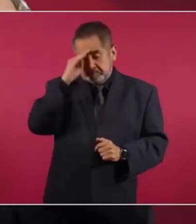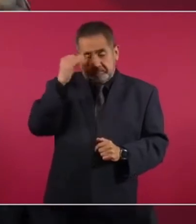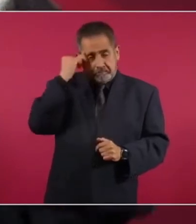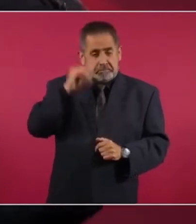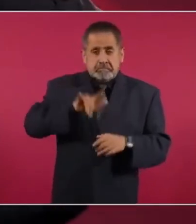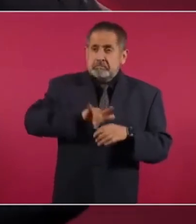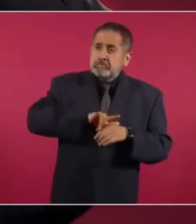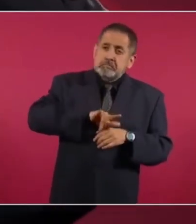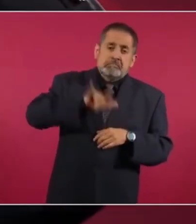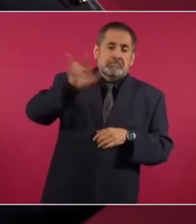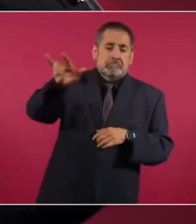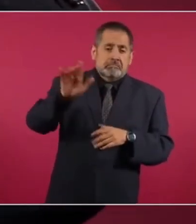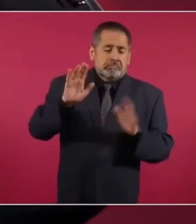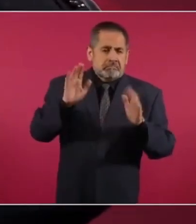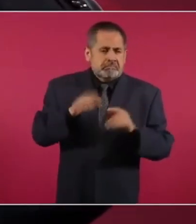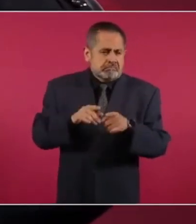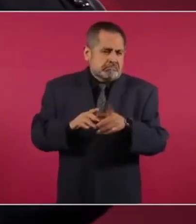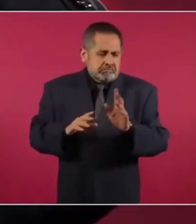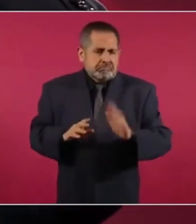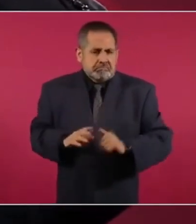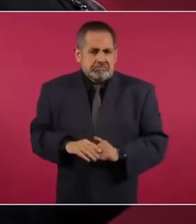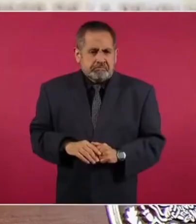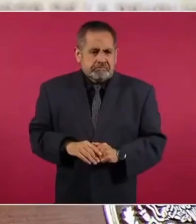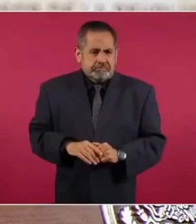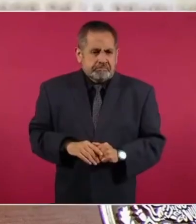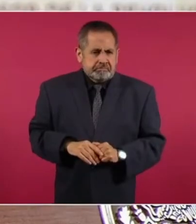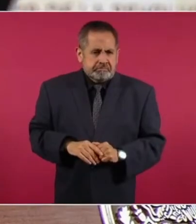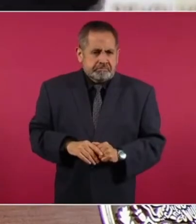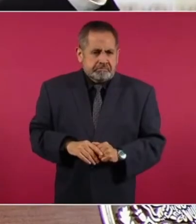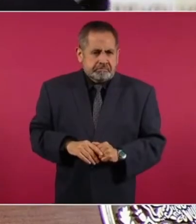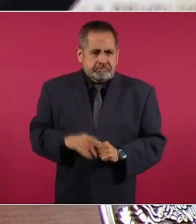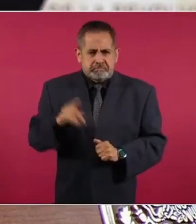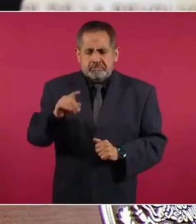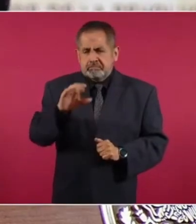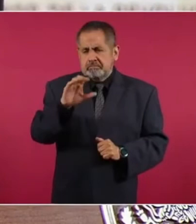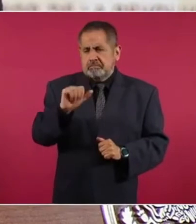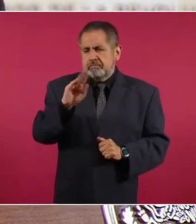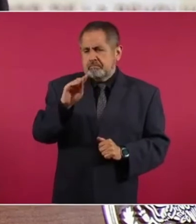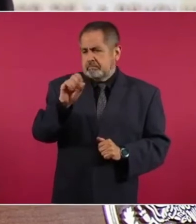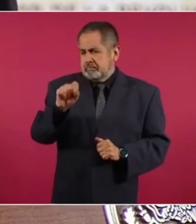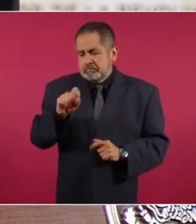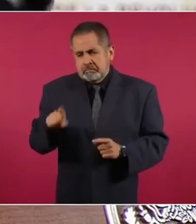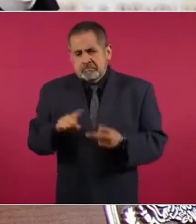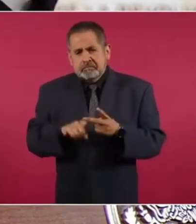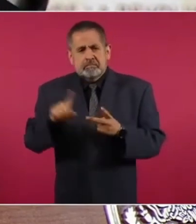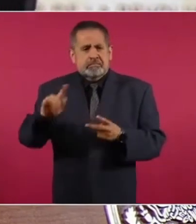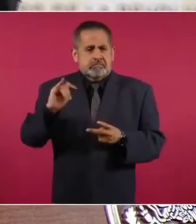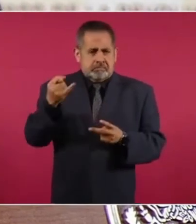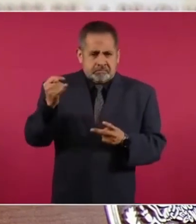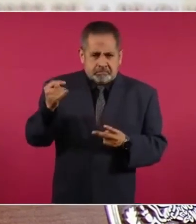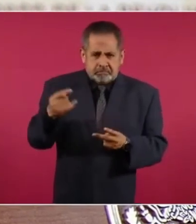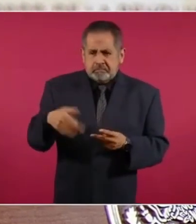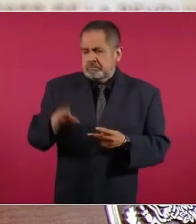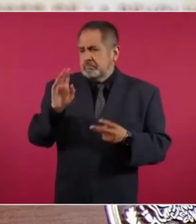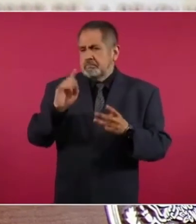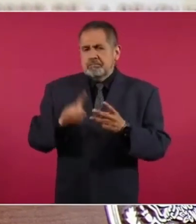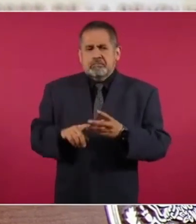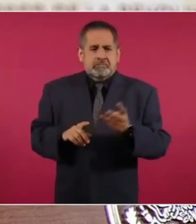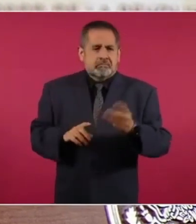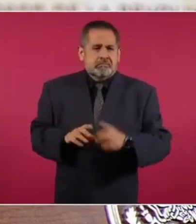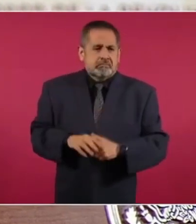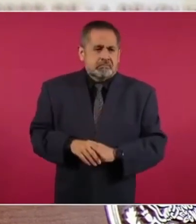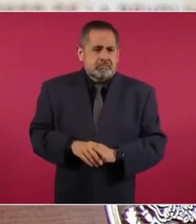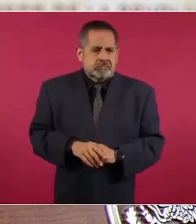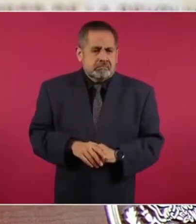hacer vuelos, pues a Los Cabos, a Tijuana,